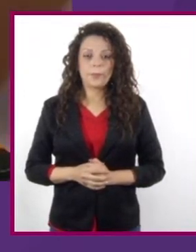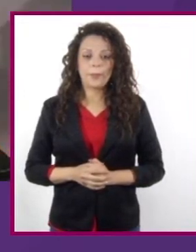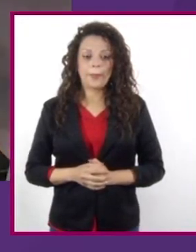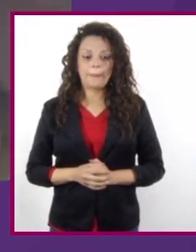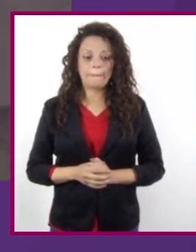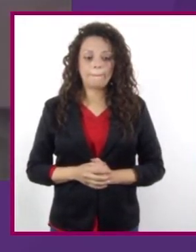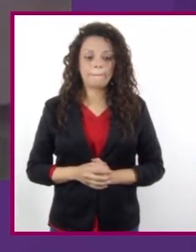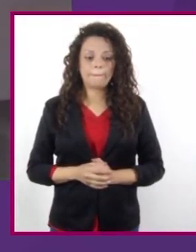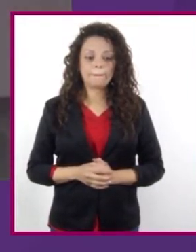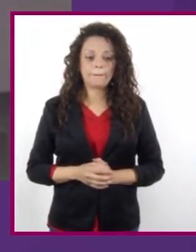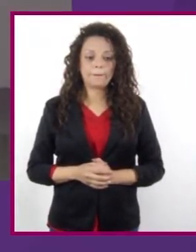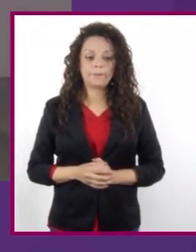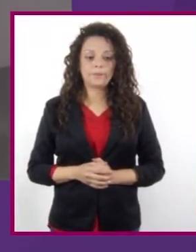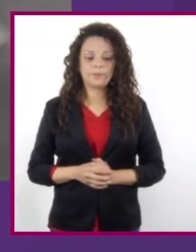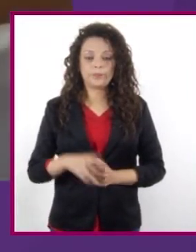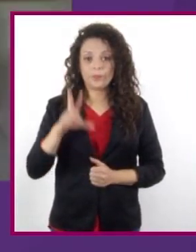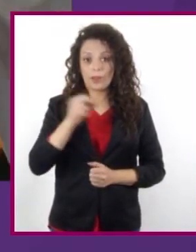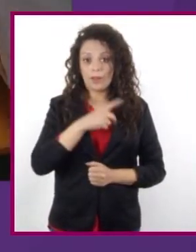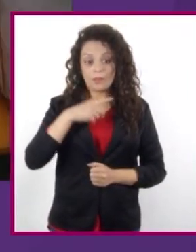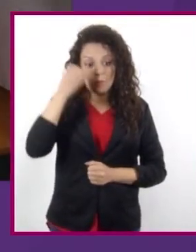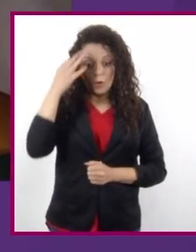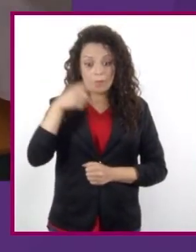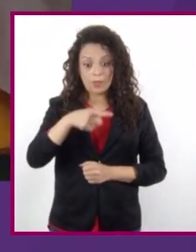No se olviden la pulsera.